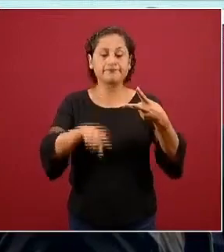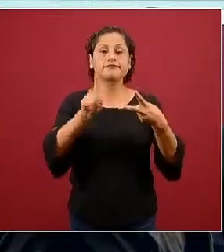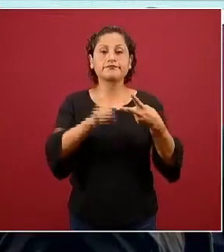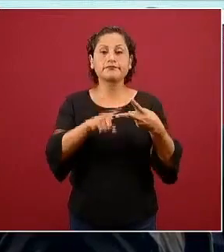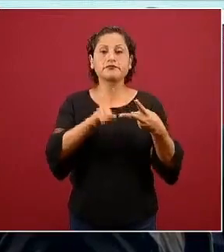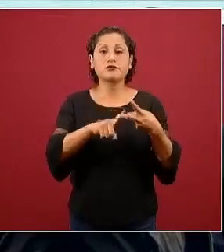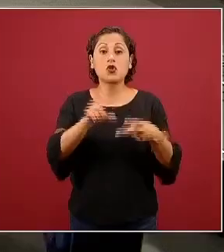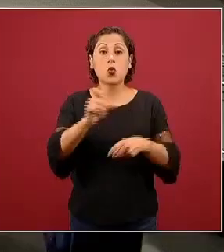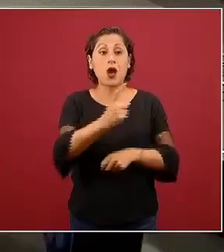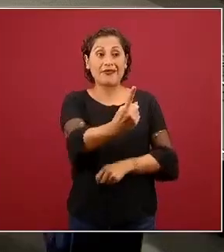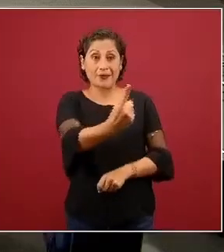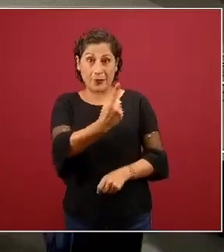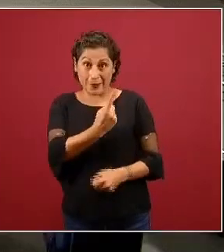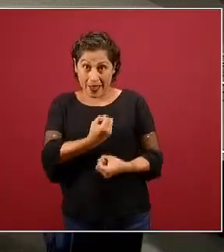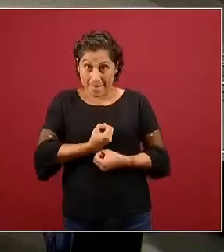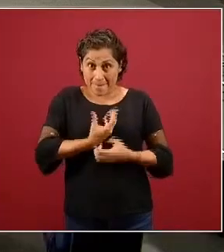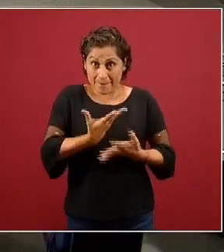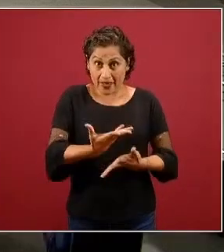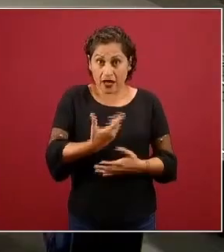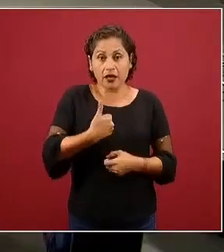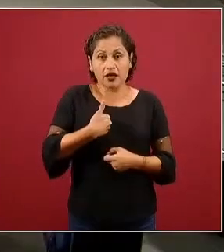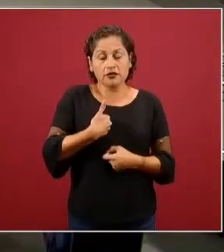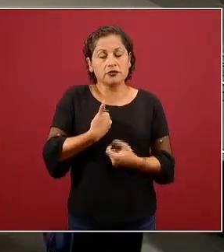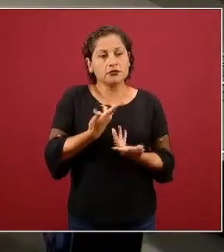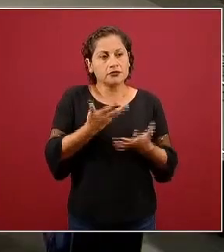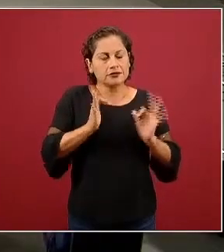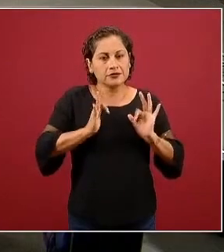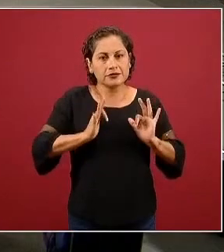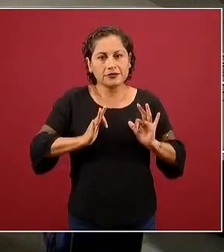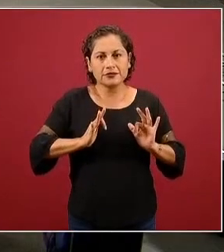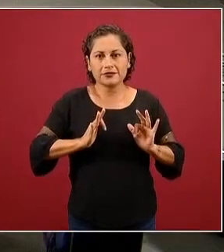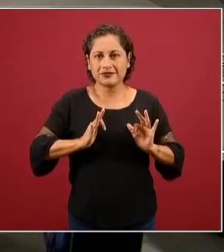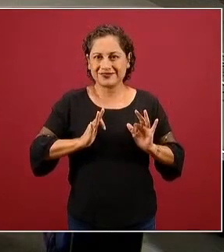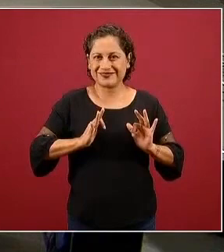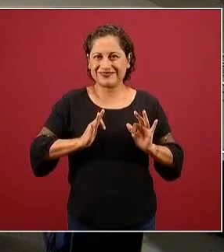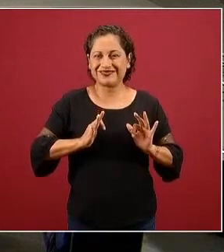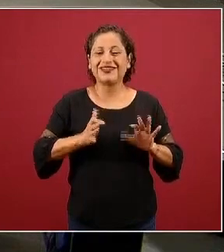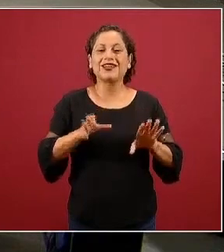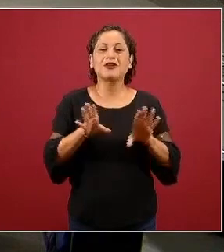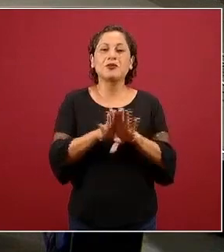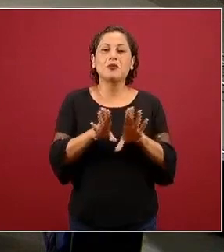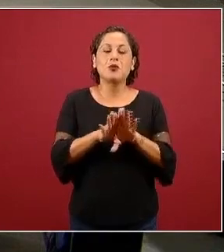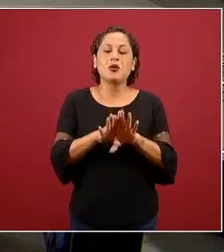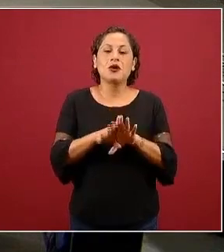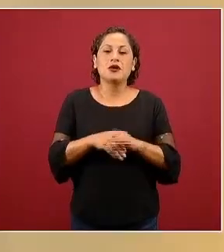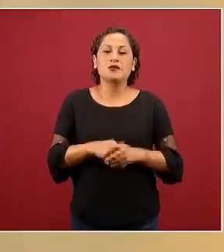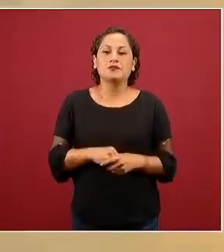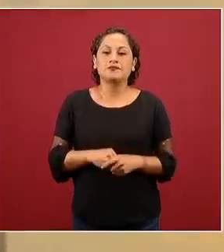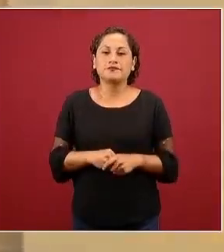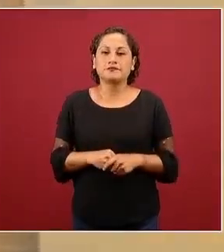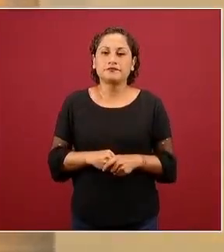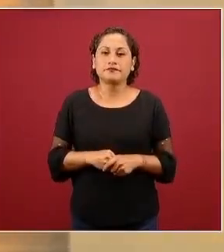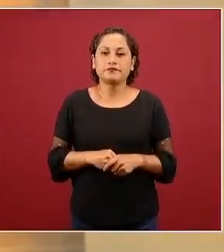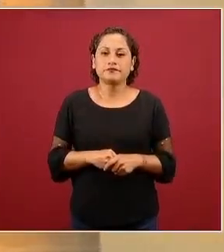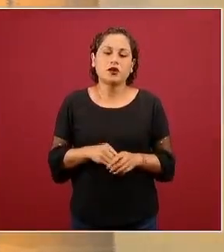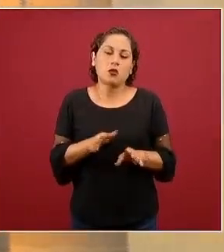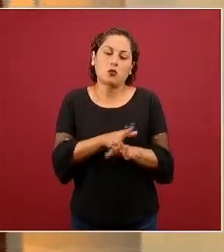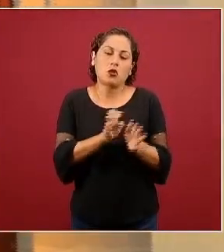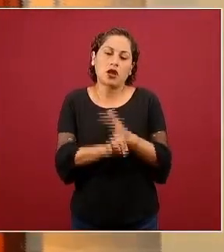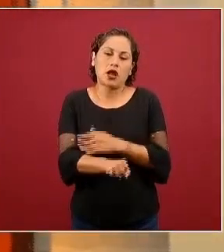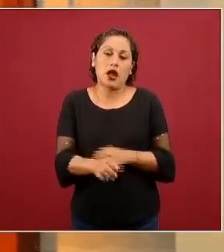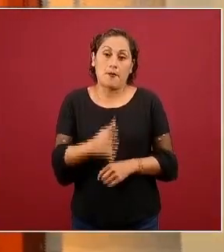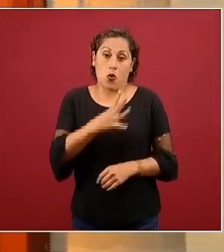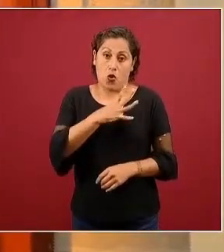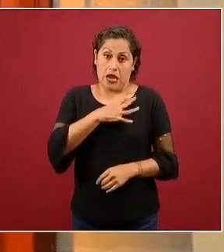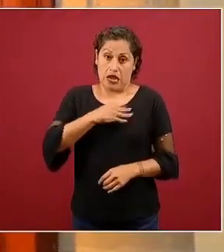y tranquilidad es la base del éxito. Yo no puedo pedirle a mi hijo de